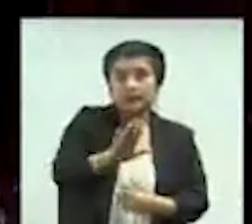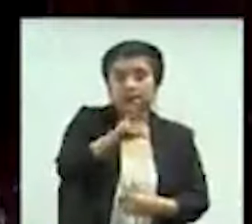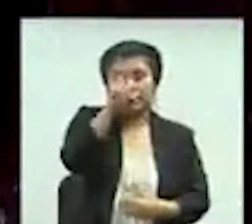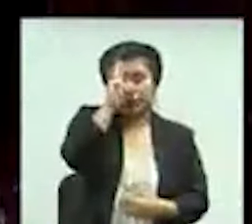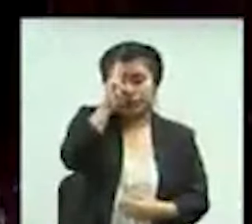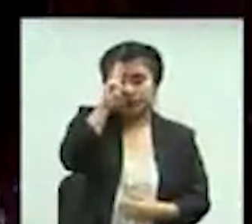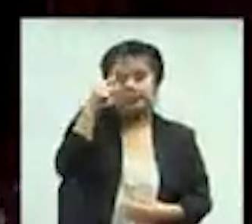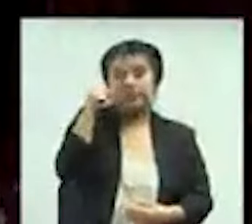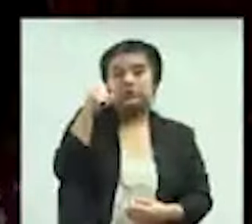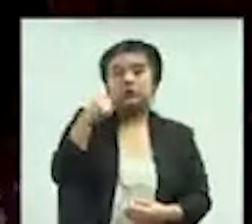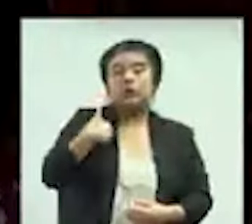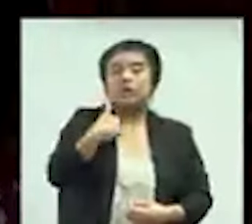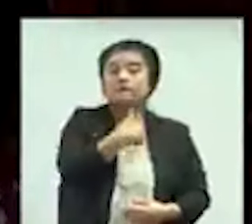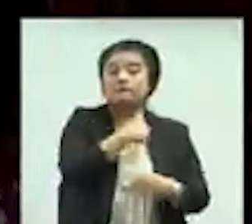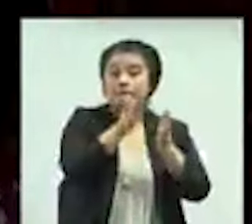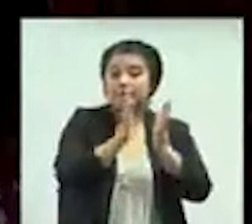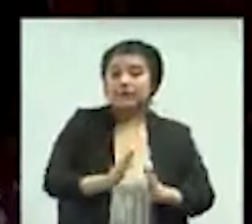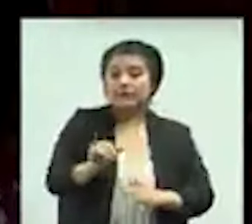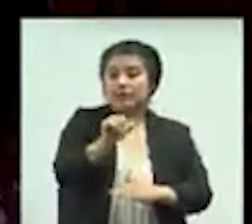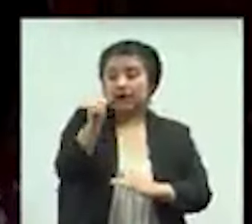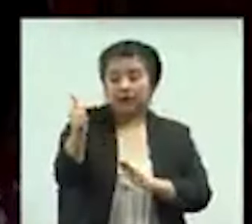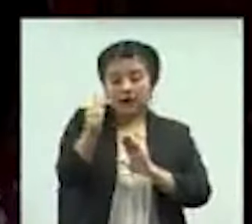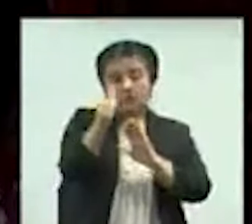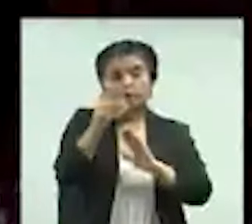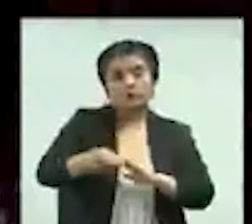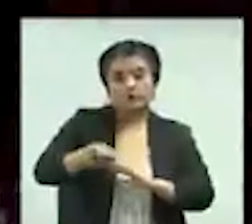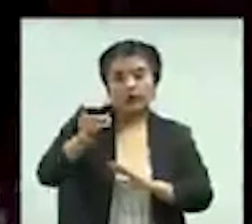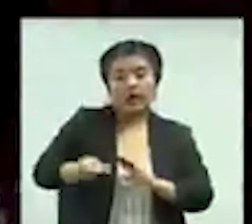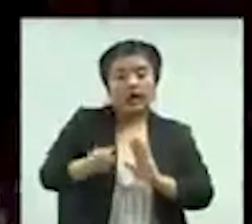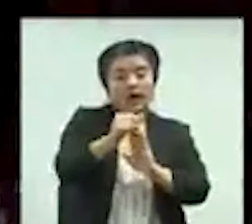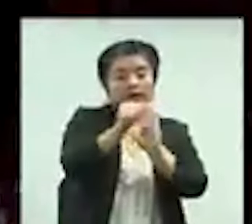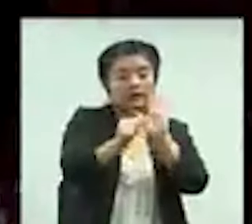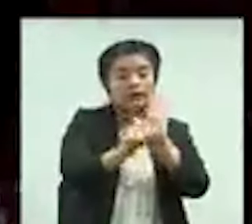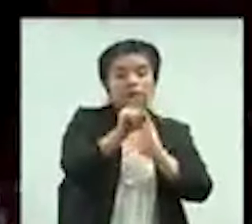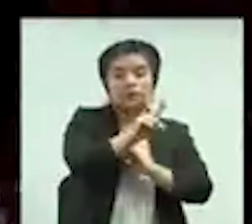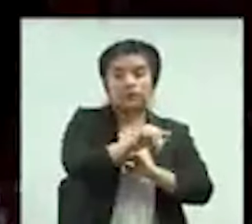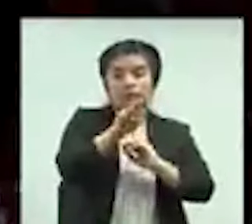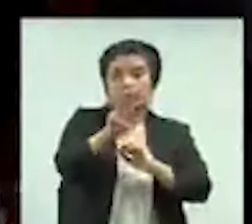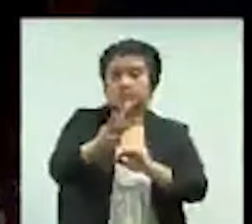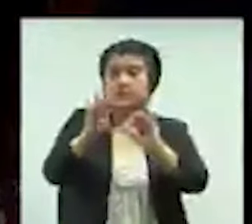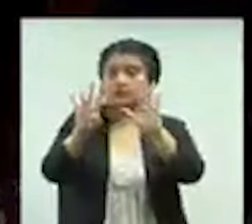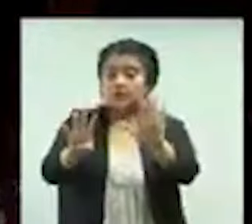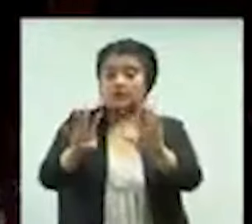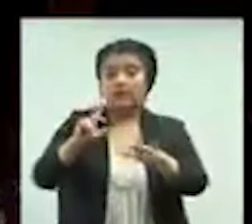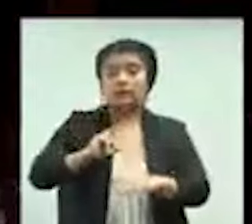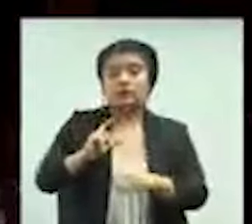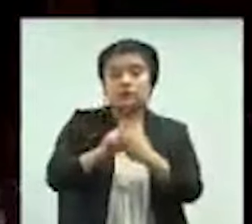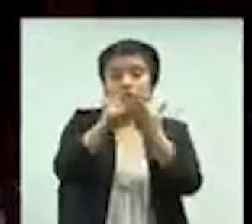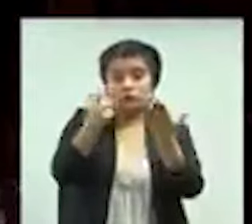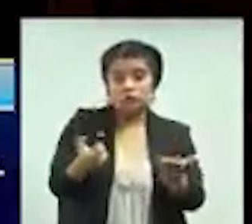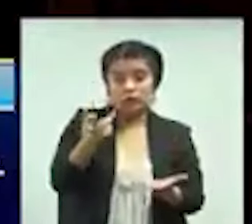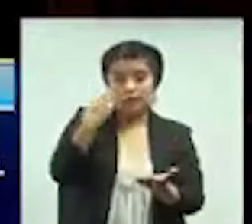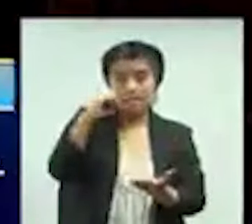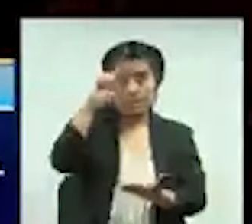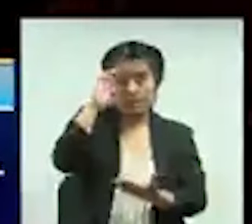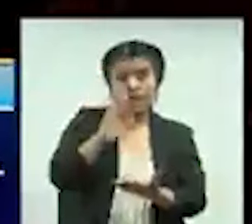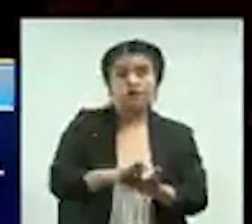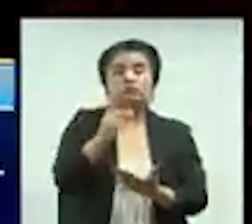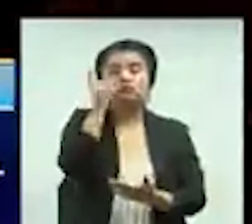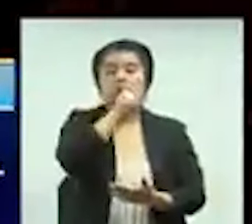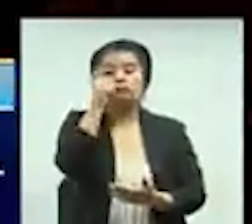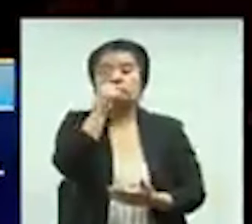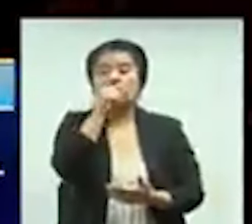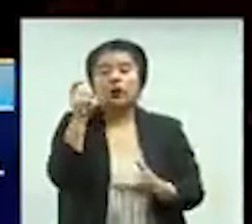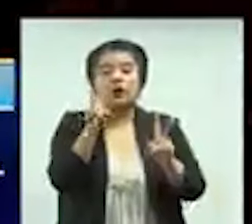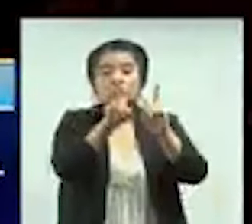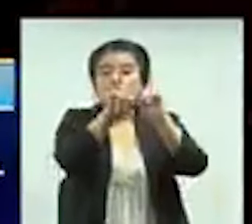señor ministro y al resto de compañeros, al artículo 139 de la Constitución Política de la República me dice: no hay asunto o ámbito